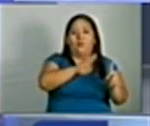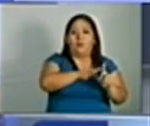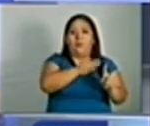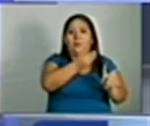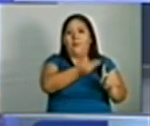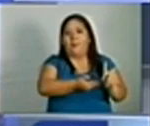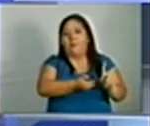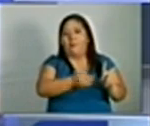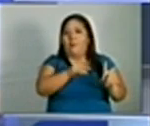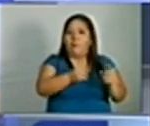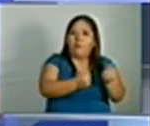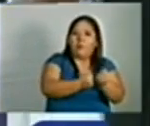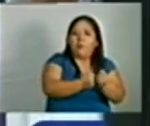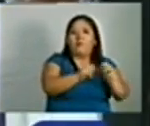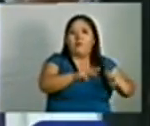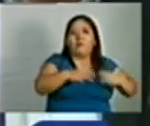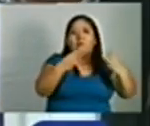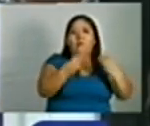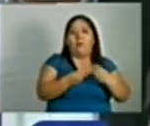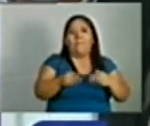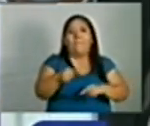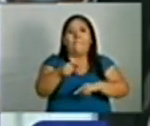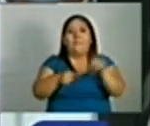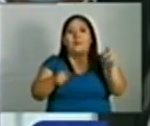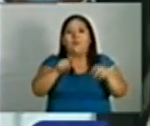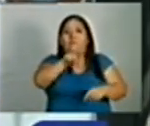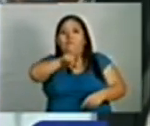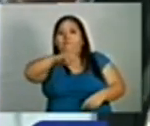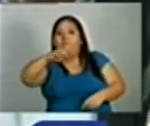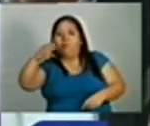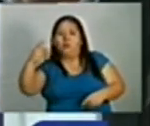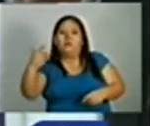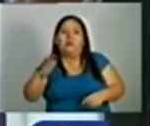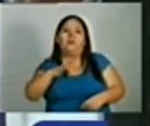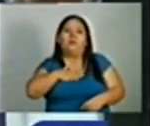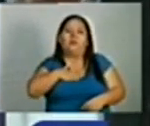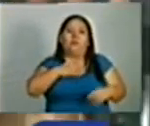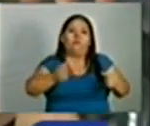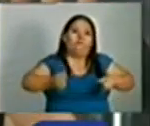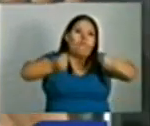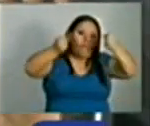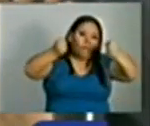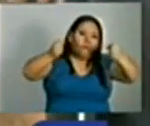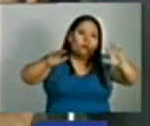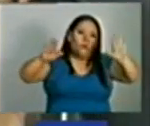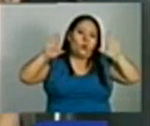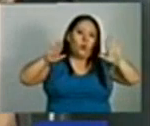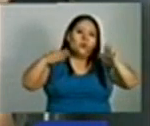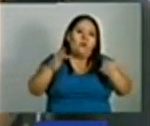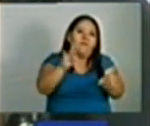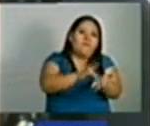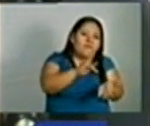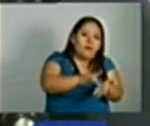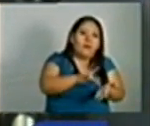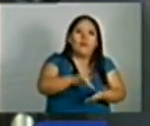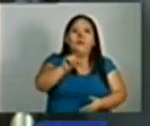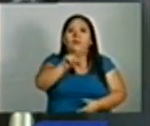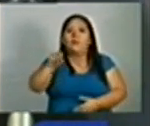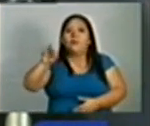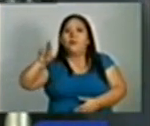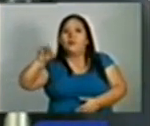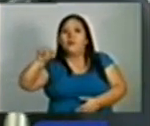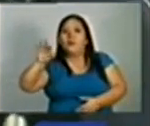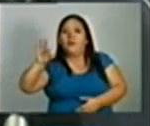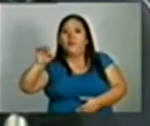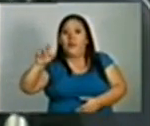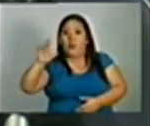de pandillas conocido como Medio Millón fueron condenados por el delito de lavado de dinero y activos. Se trata de Rafael Ardón